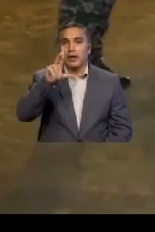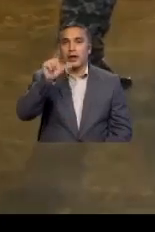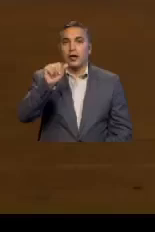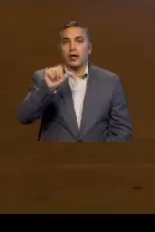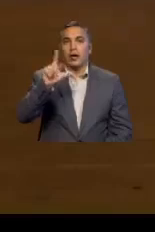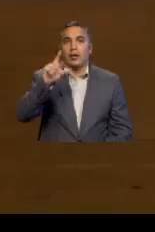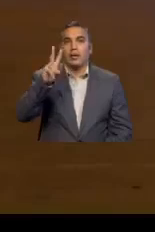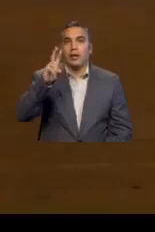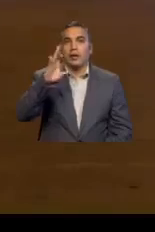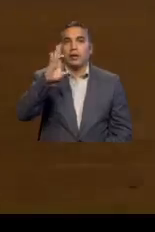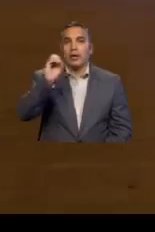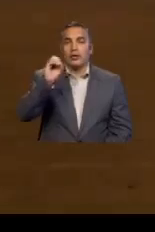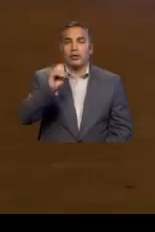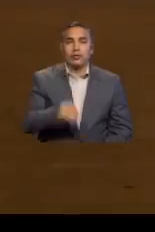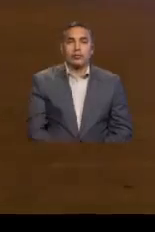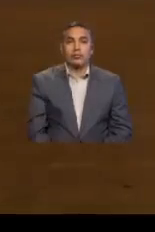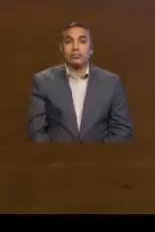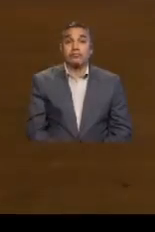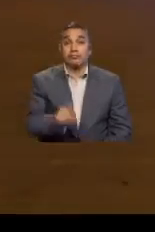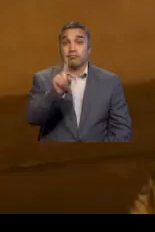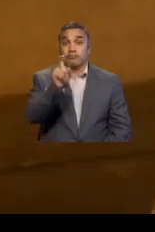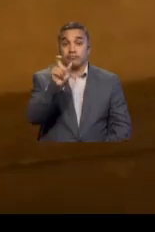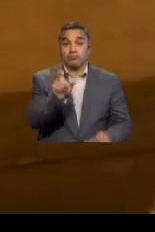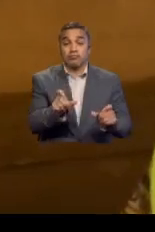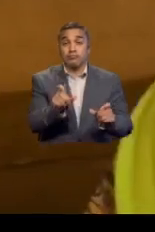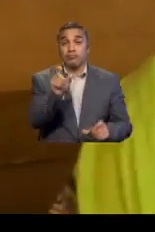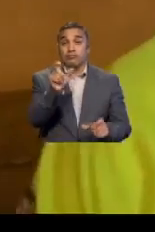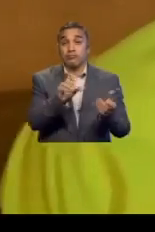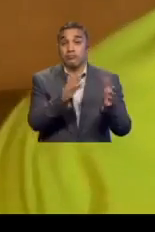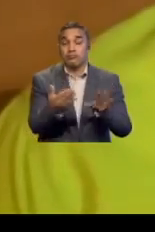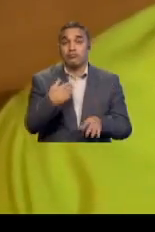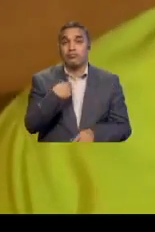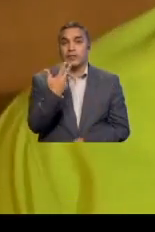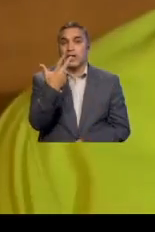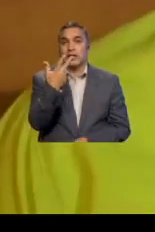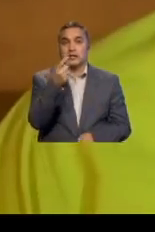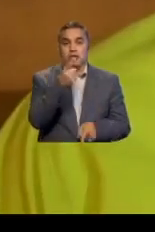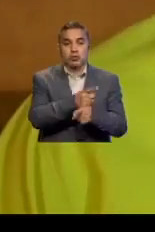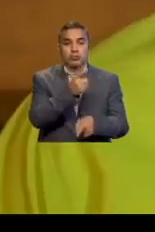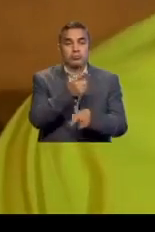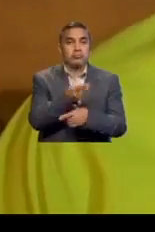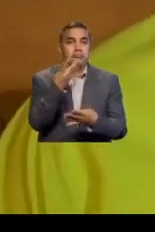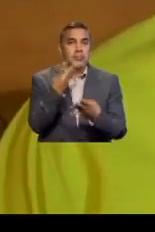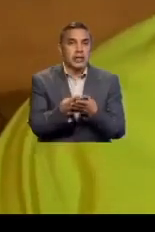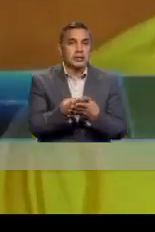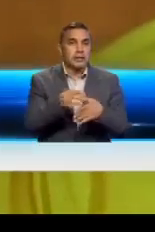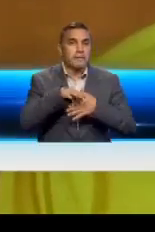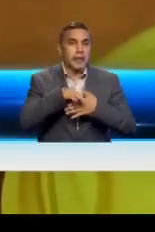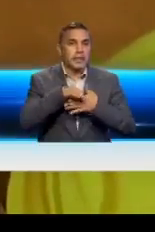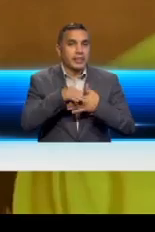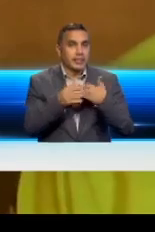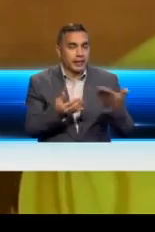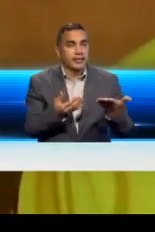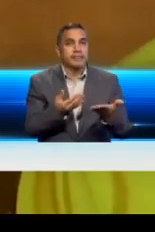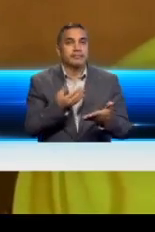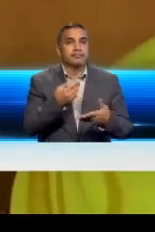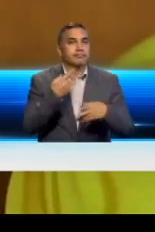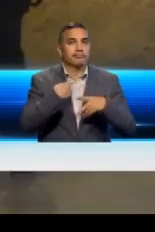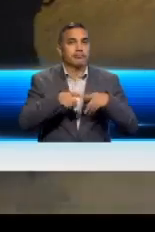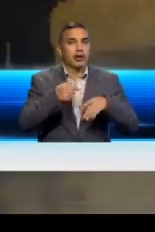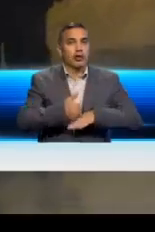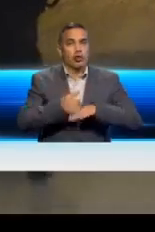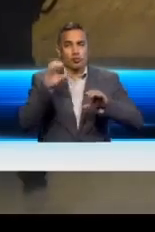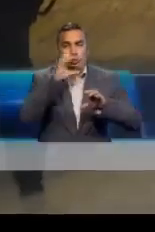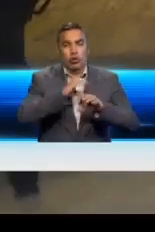Alberto Hidalgo Vargas. Un fallecido presentaba 3 boletas de captura pendientes, era requerido por diferentes